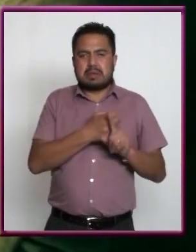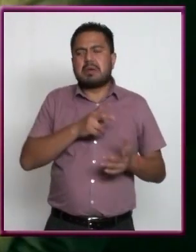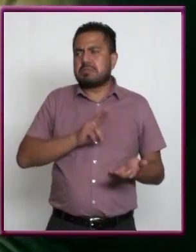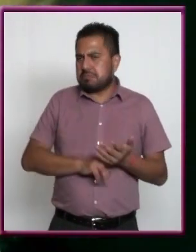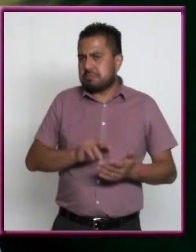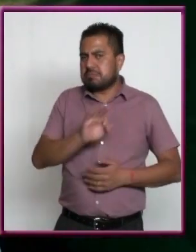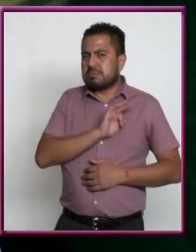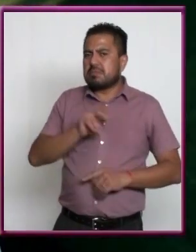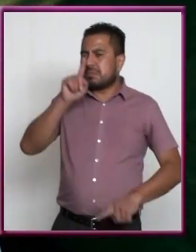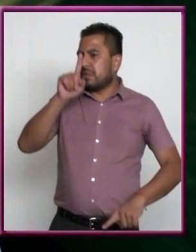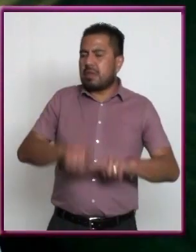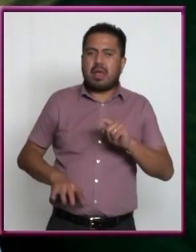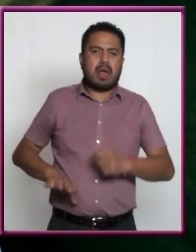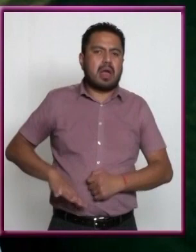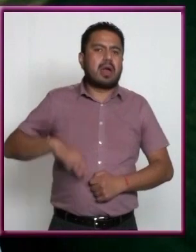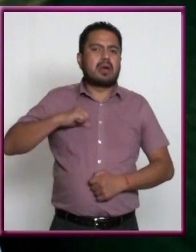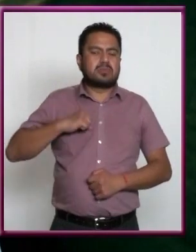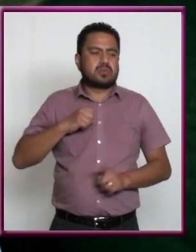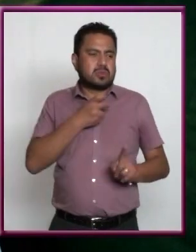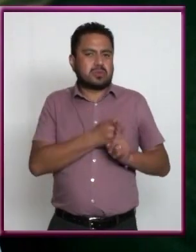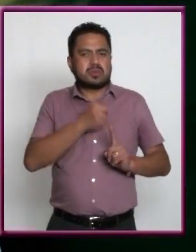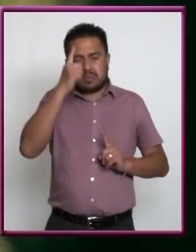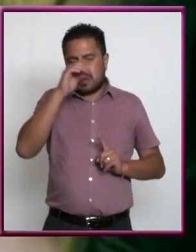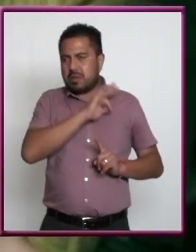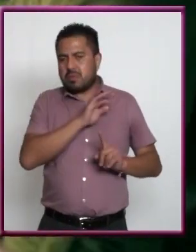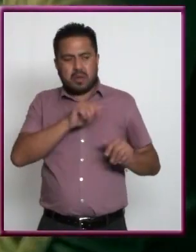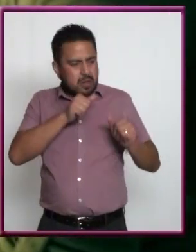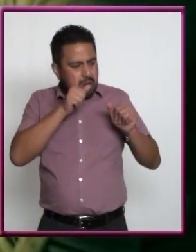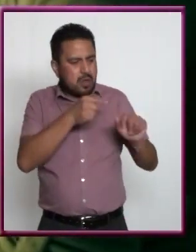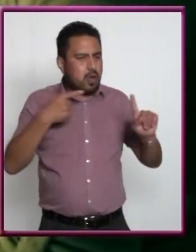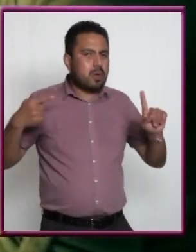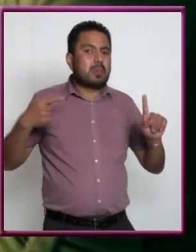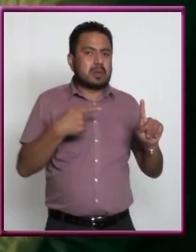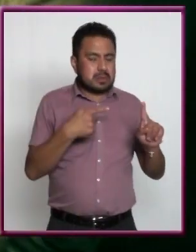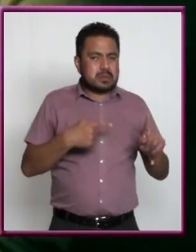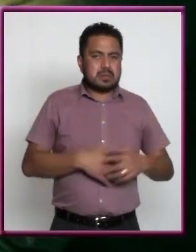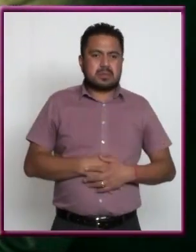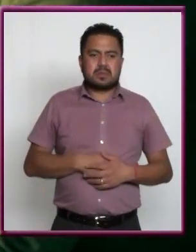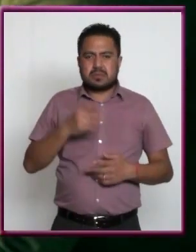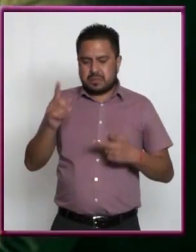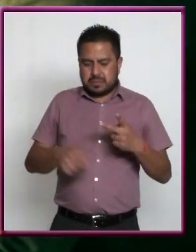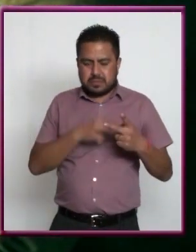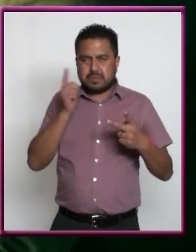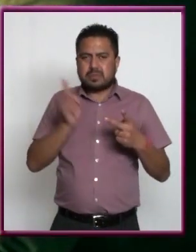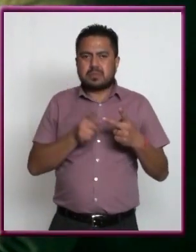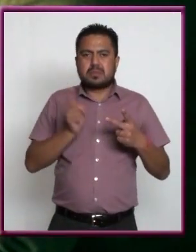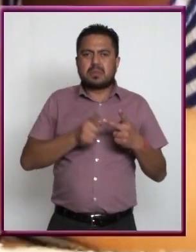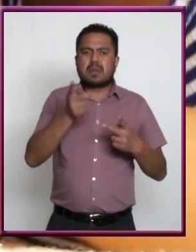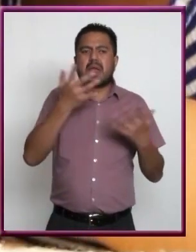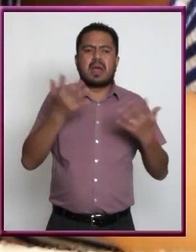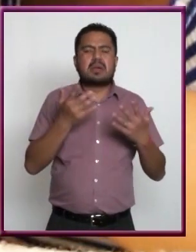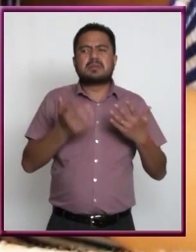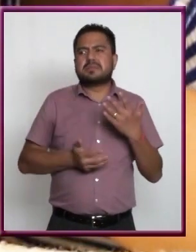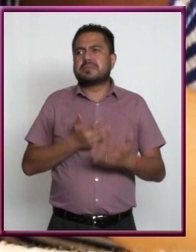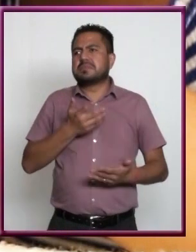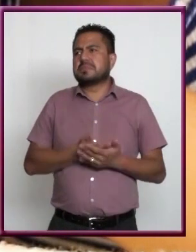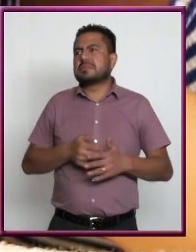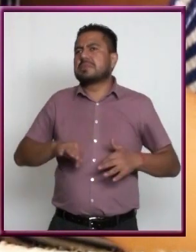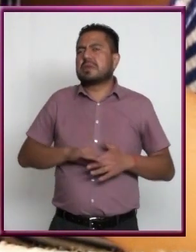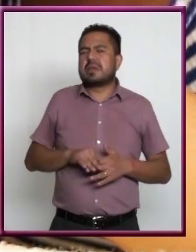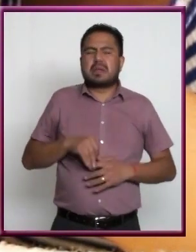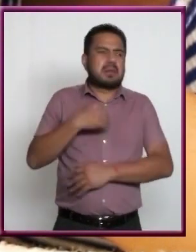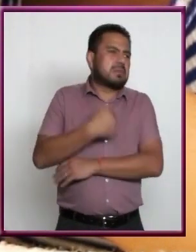vale, pero evita abusar del recurso para que puedas cumplir objetivos. 2. Haz un descanso breve de